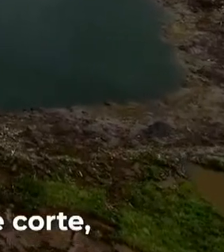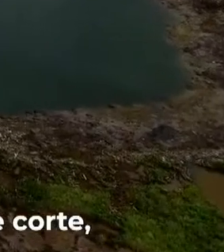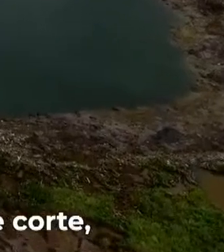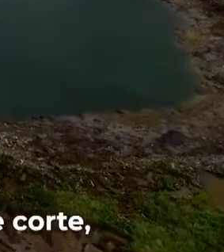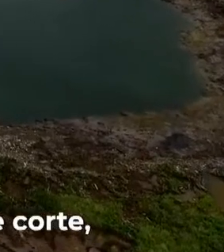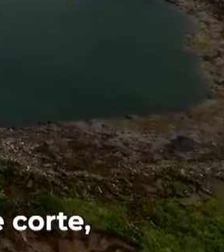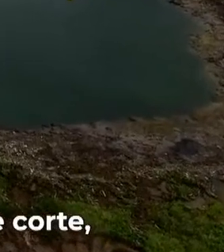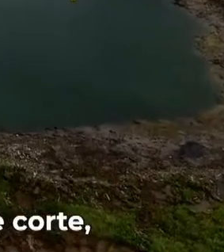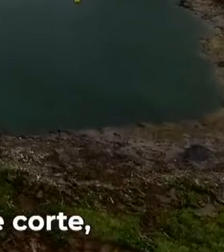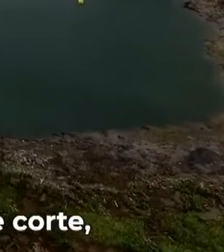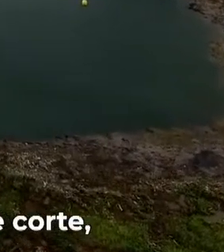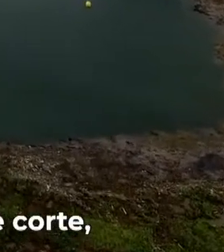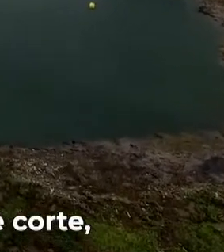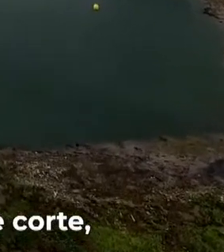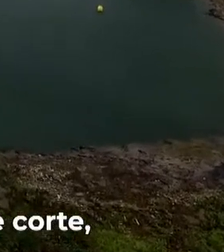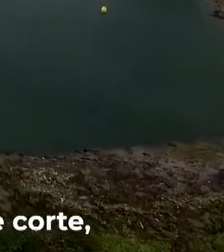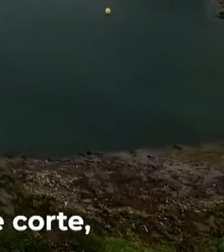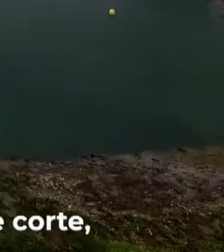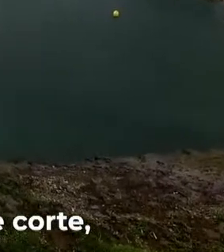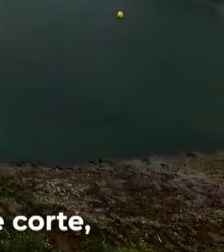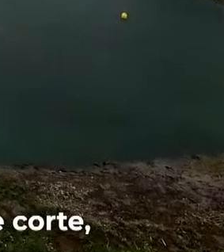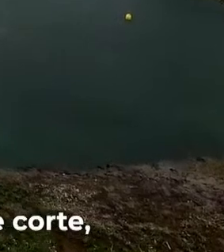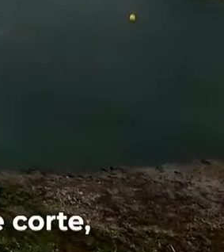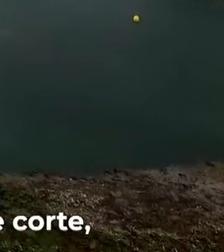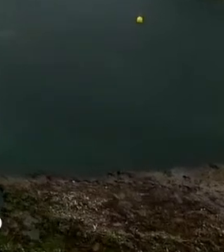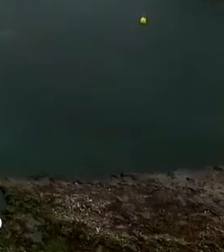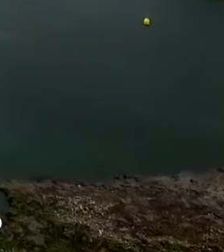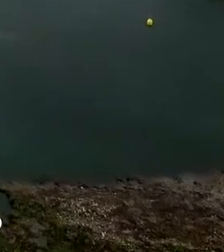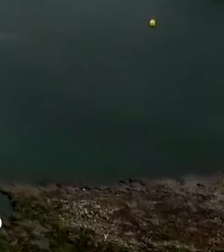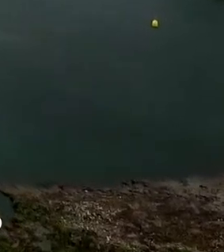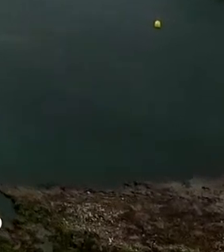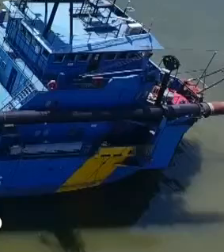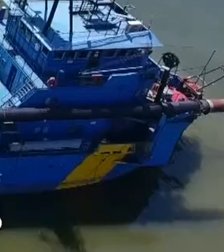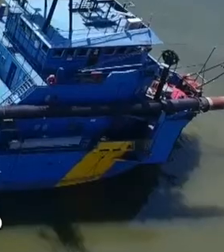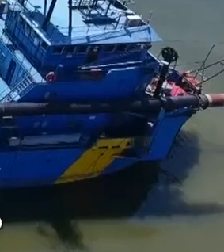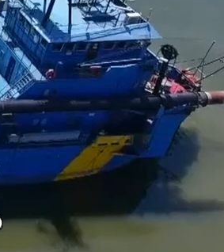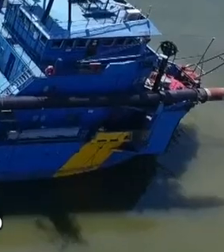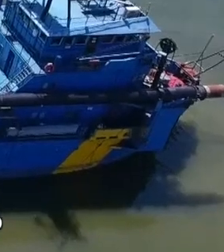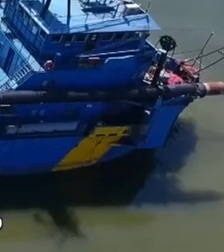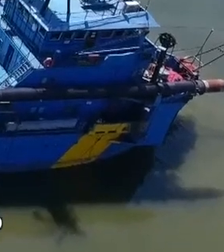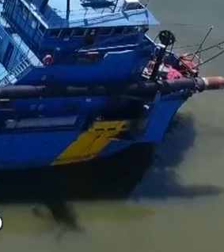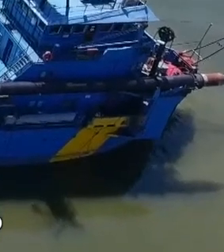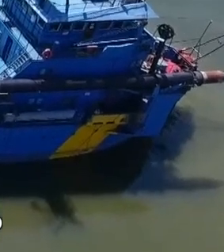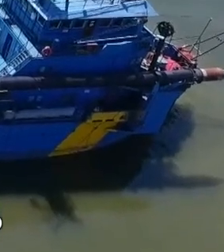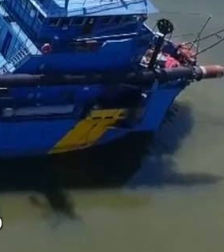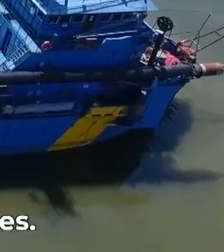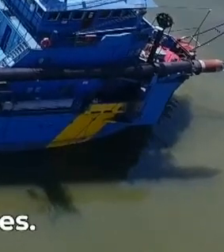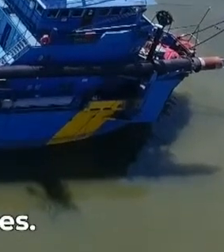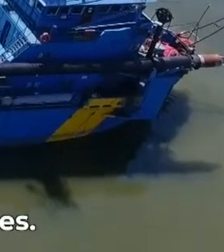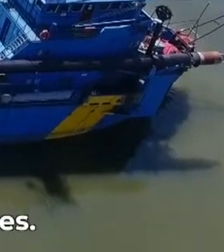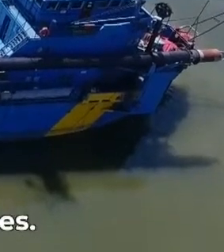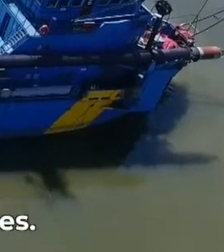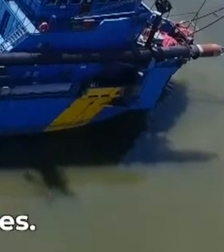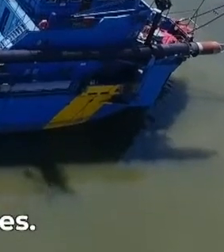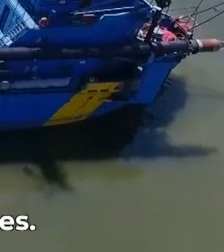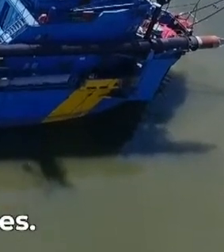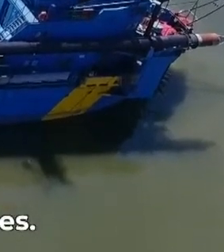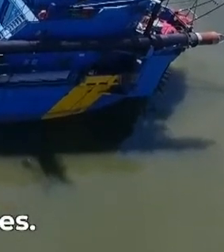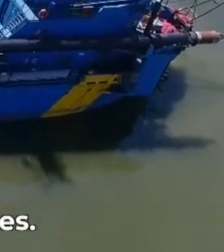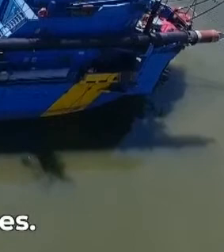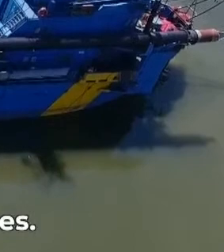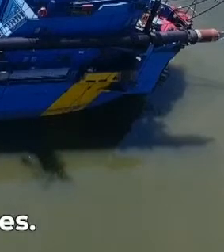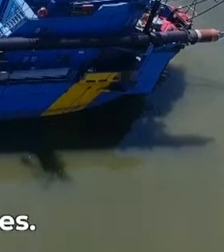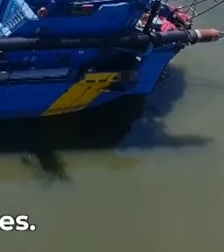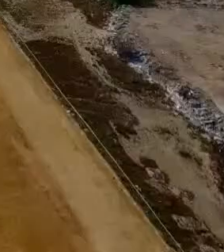Las tres dragas activas realizan el proceso de corte, recolección y reubicación de producto para permitir el atraque